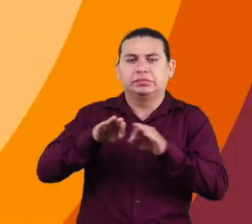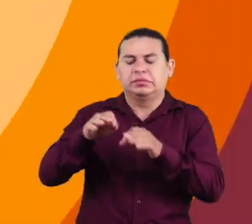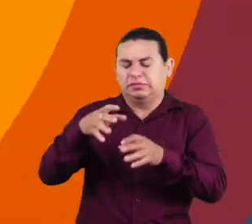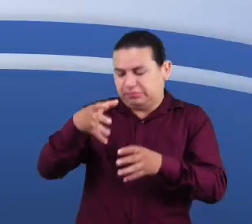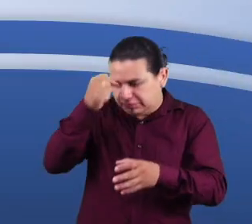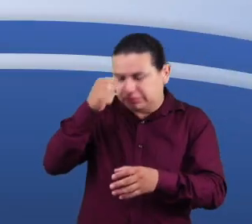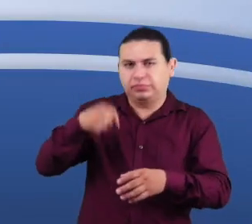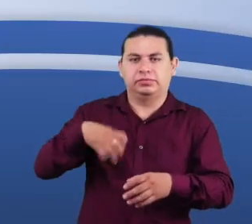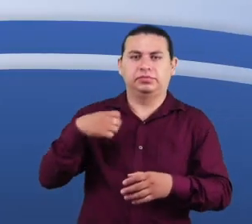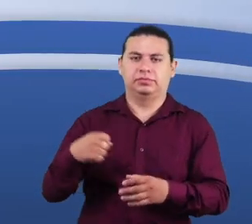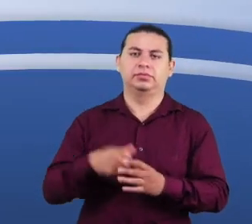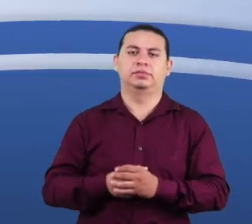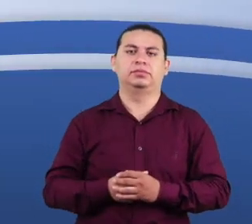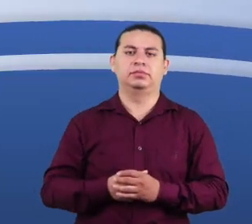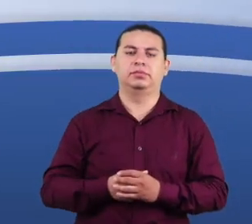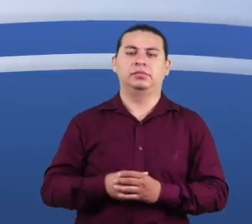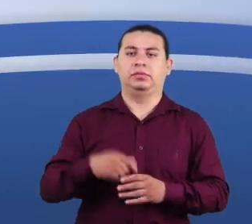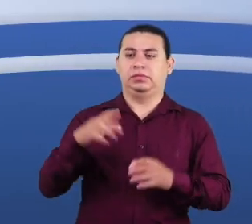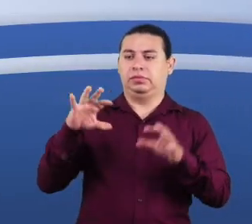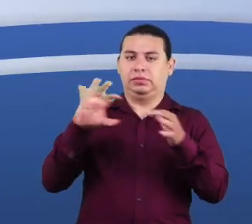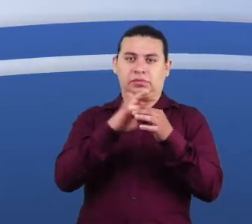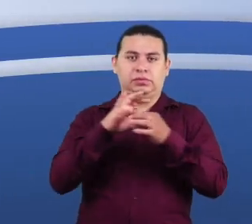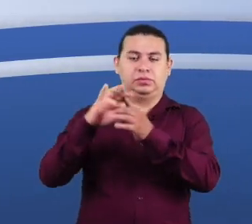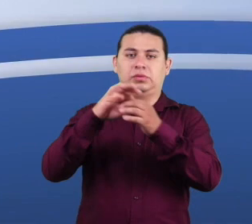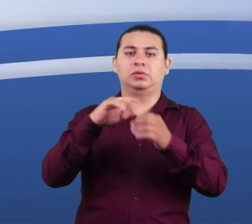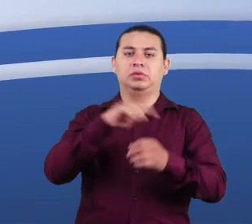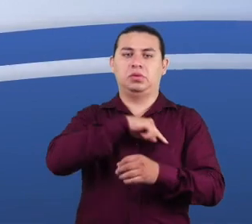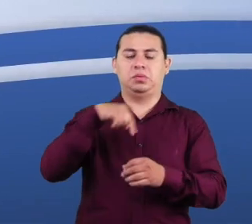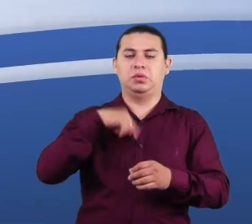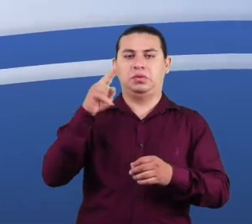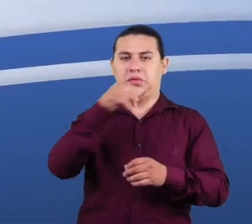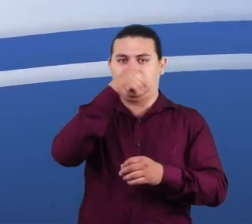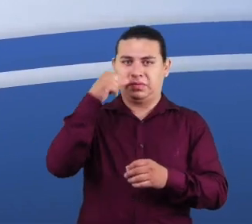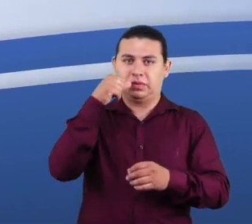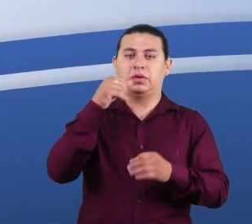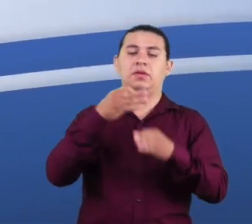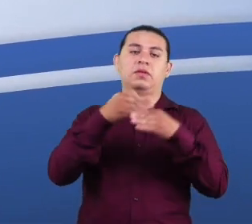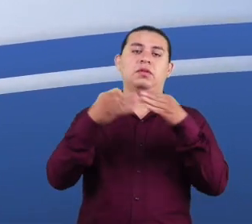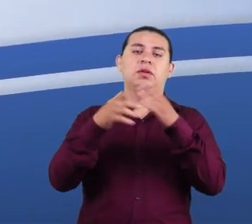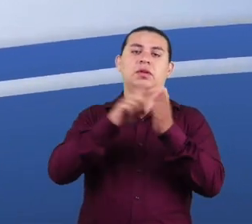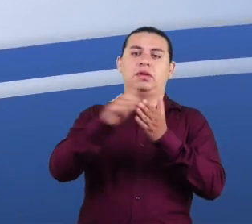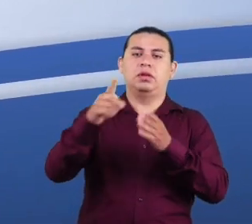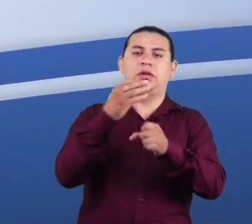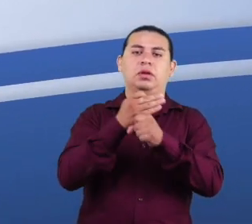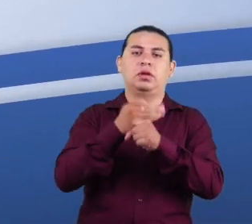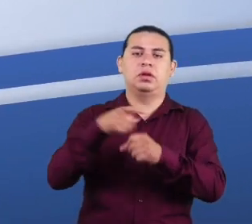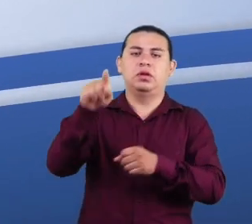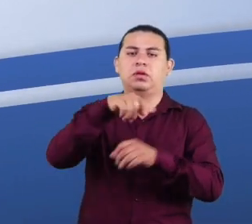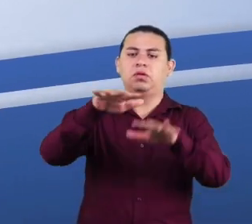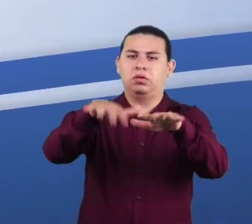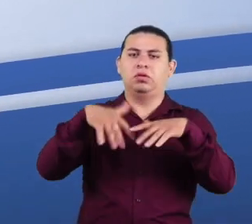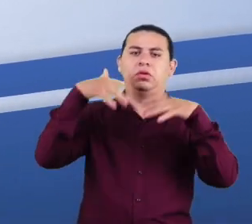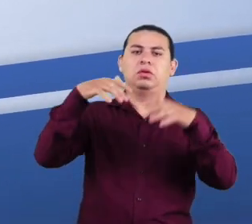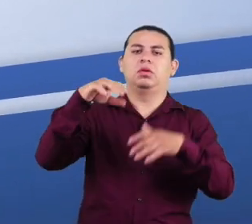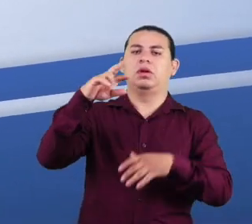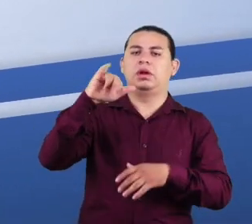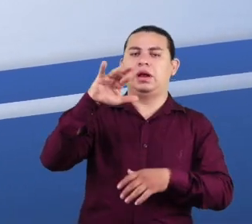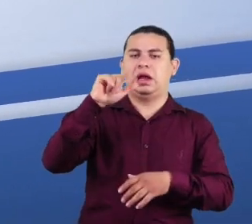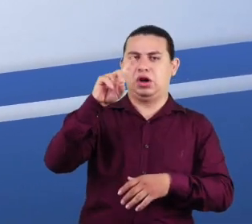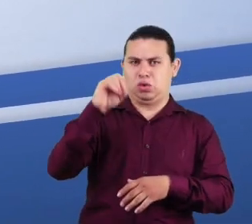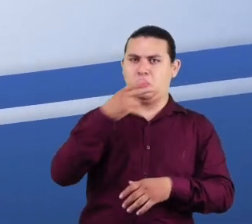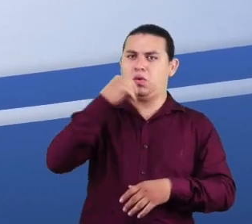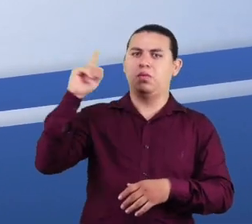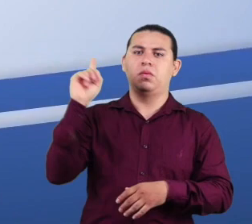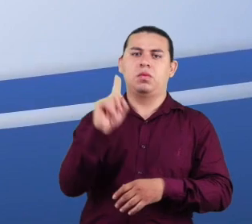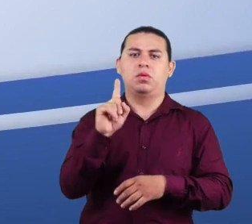CU. Y sobre la campaña Somos UAPJO, la Facultad de Derecho y Ciencias Sociales de la UAPJO invitó al magistrado Ricardo Ojeda